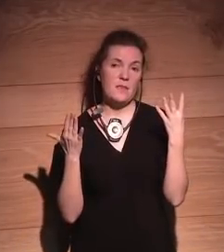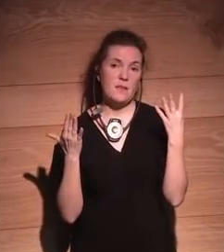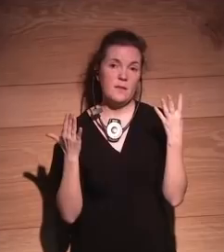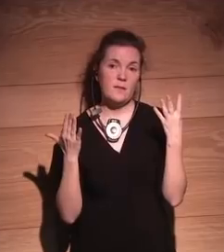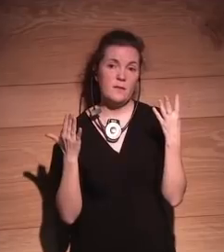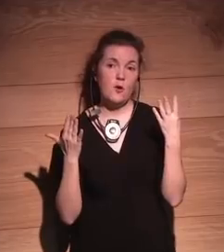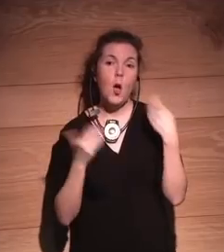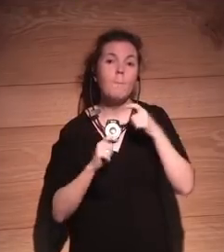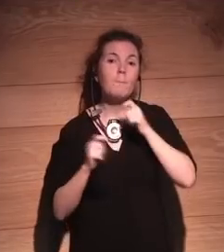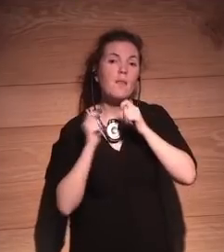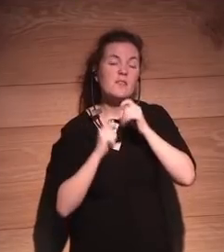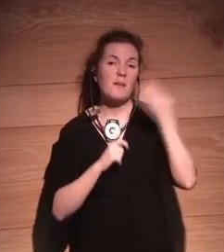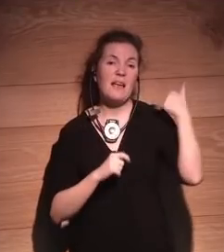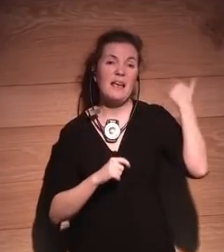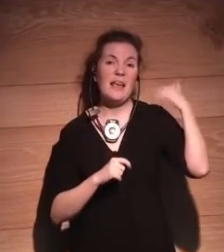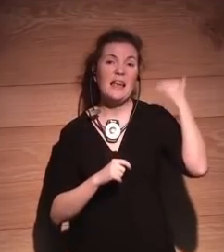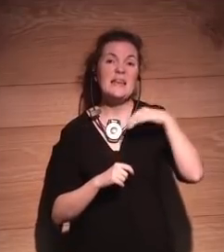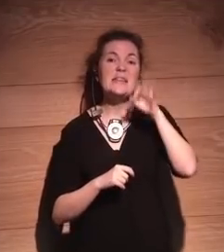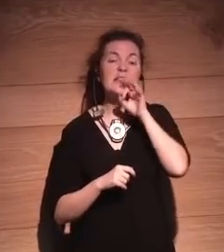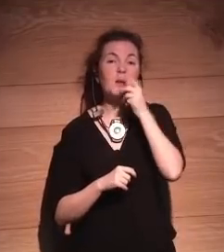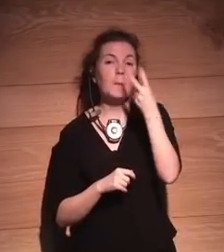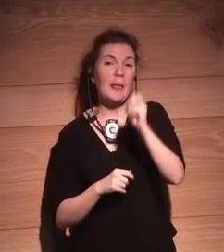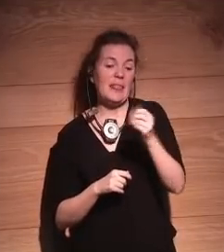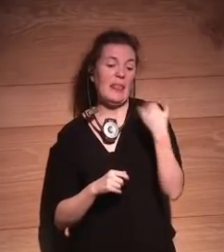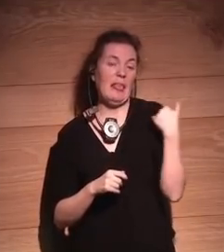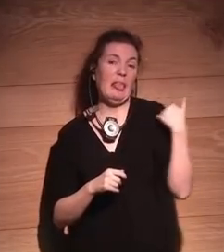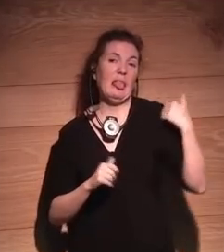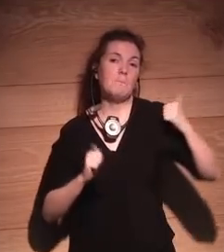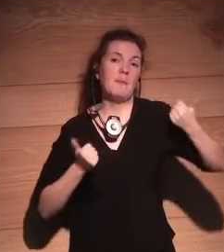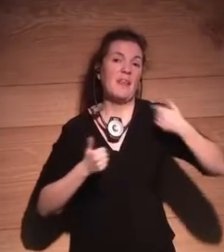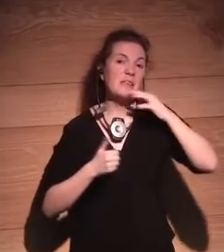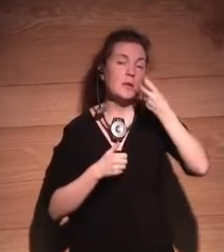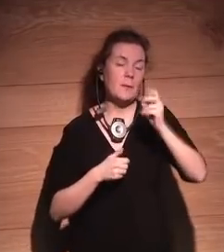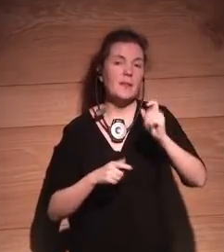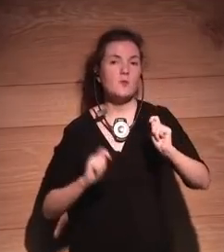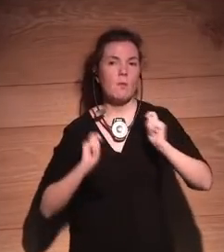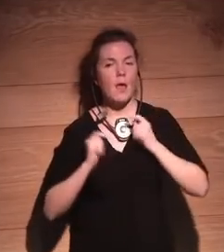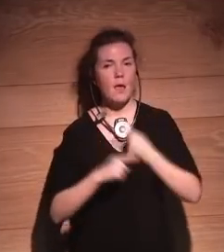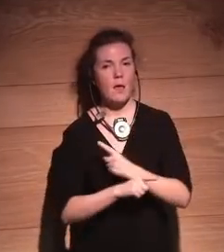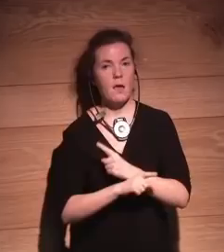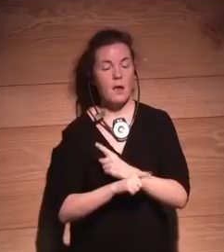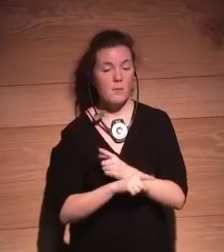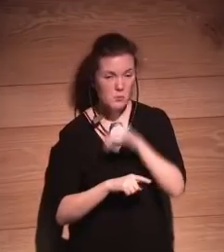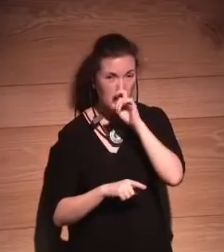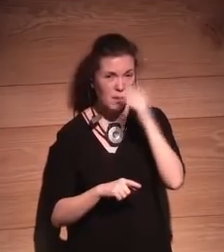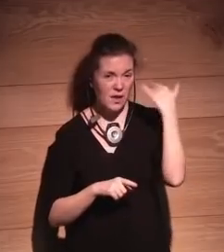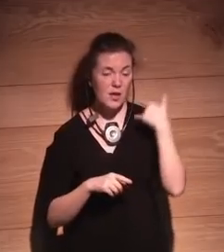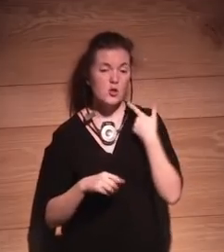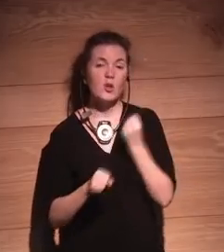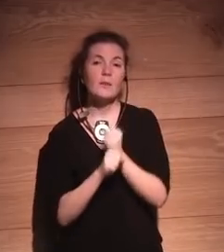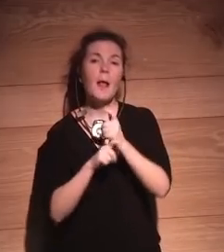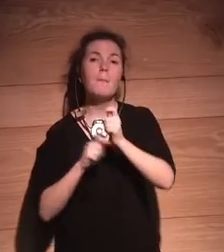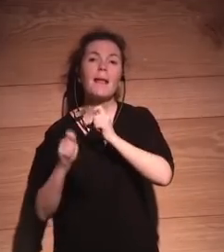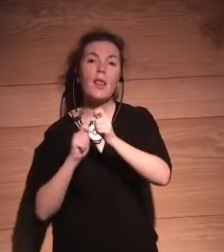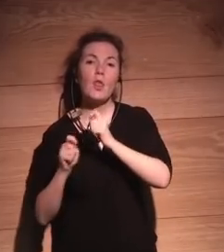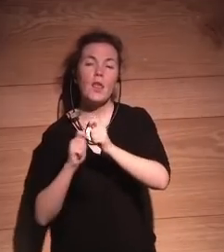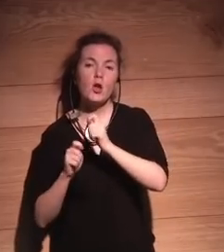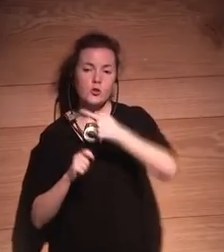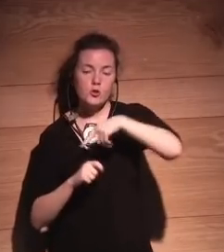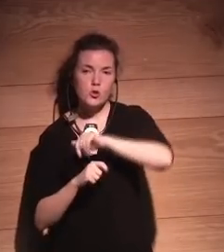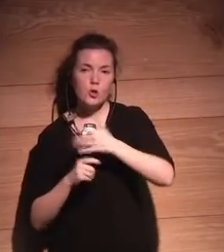de las primeras 3/4 del XX, ¿no? Entonces eso a mí también me inquieta, ¿no? Porque yo recuerdo cuando estaba en los periódicos que nosotros teníamos que